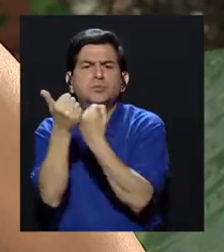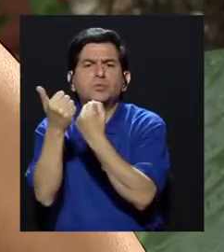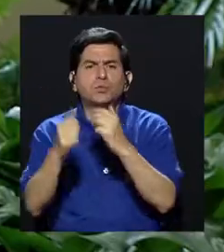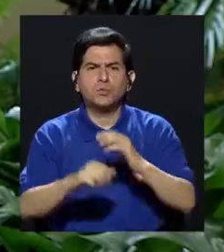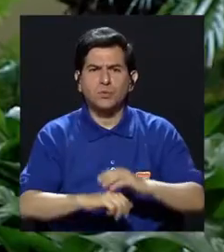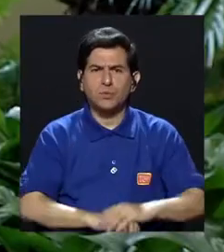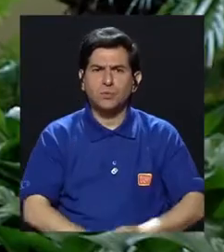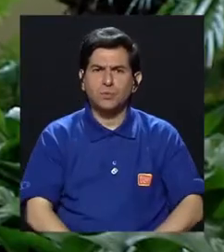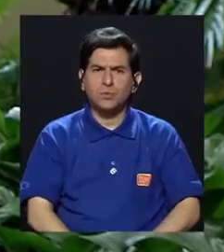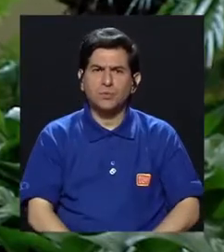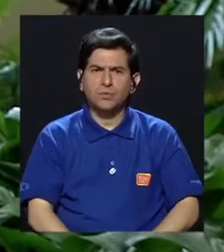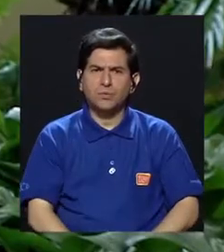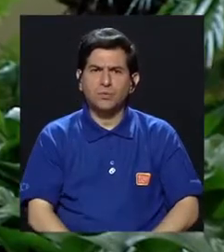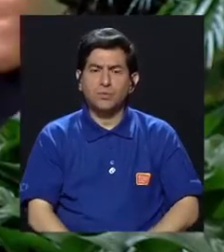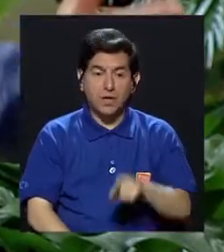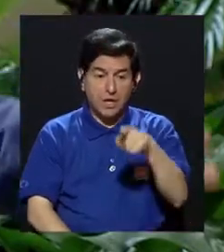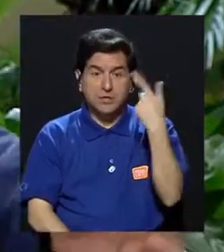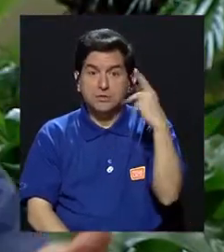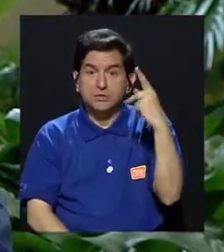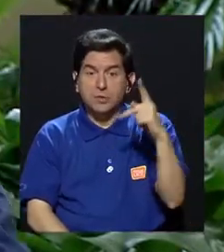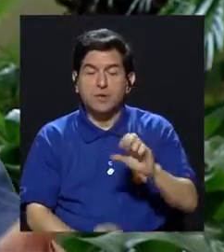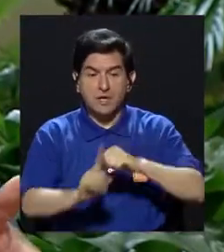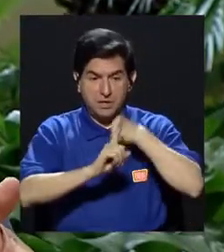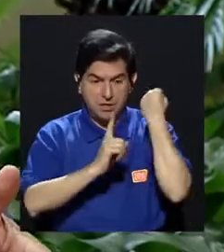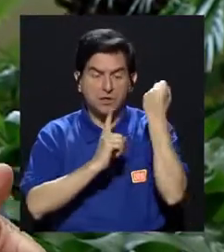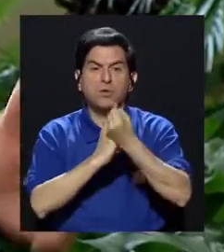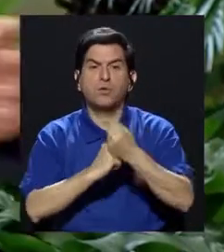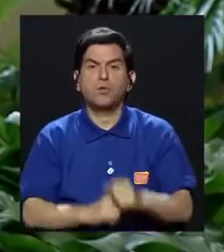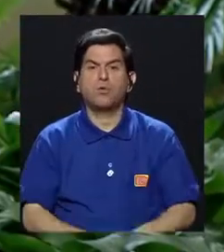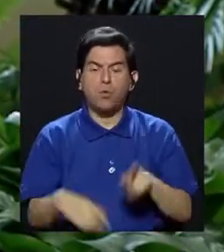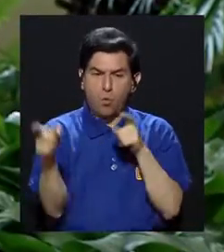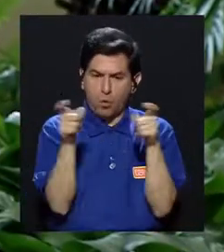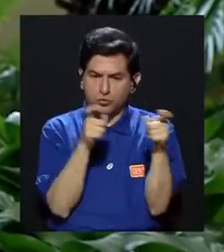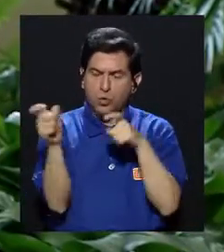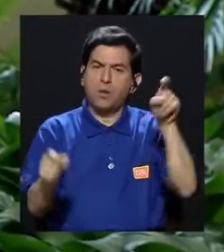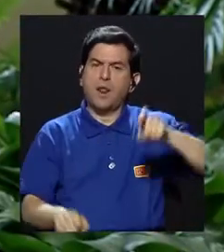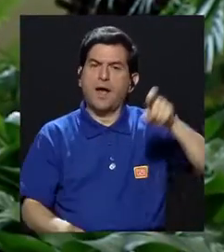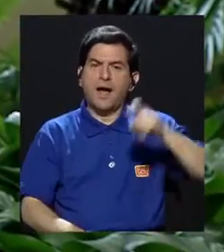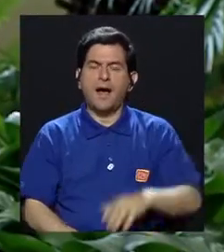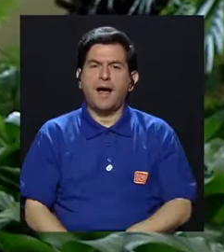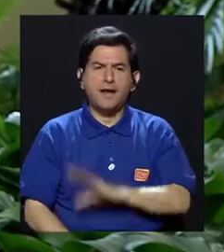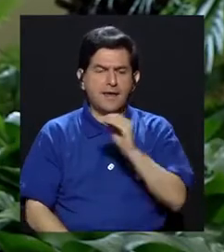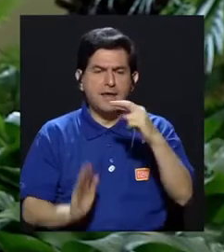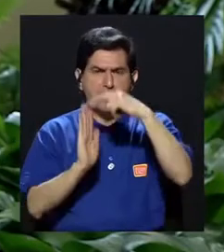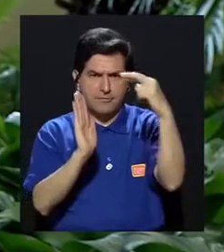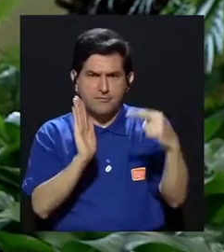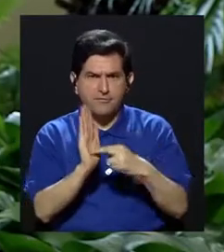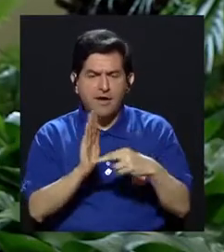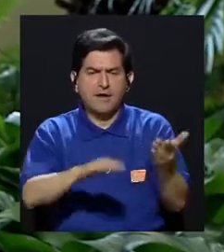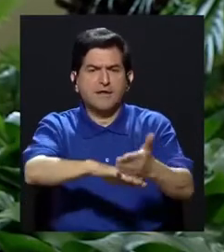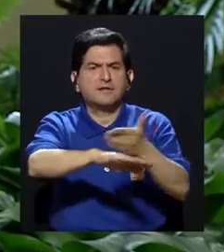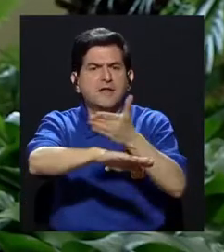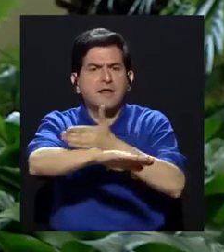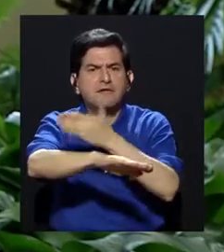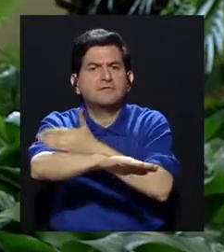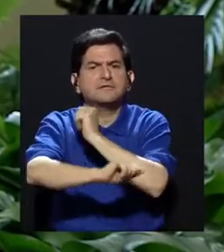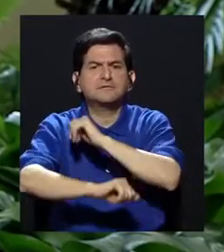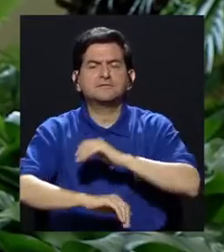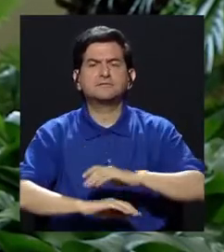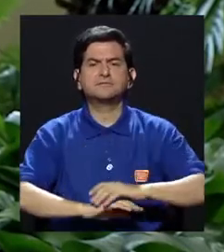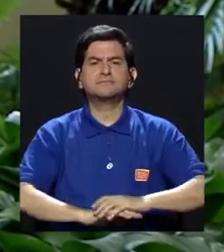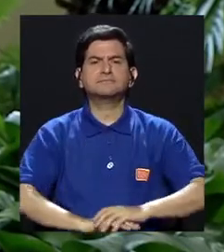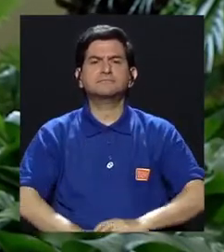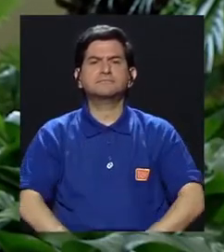apoyan, y eso es un peligro para la sociedad. Hay que controlarlas y hay que regular ese avance.